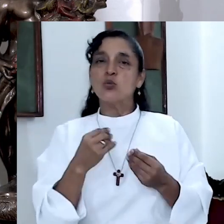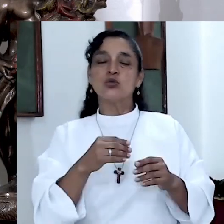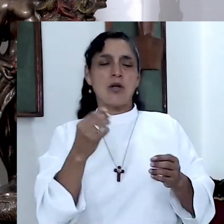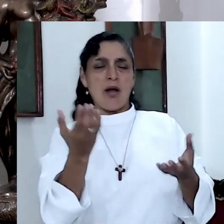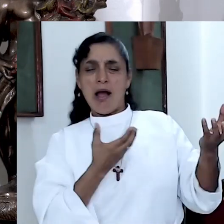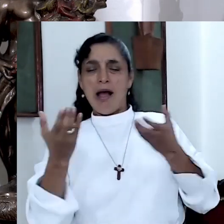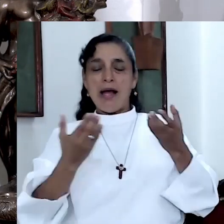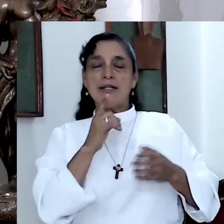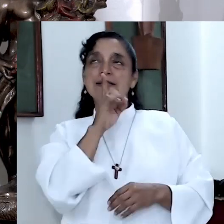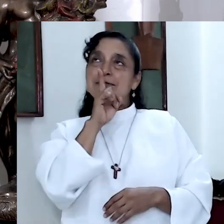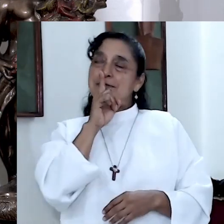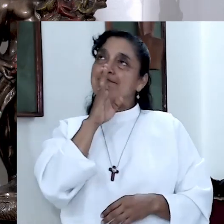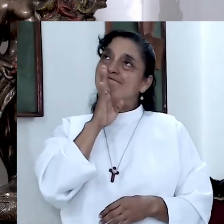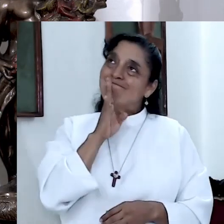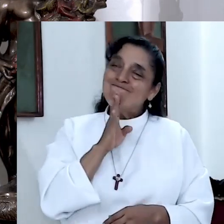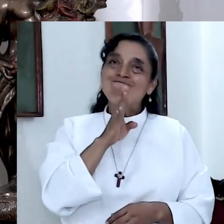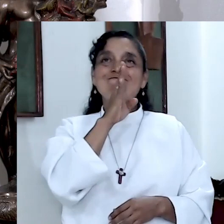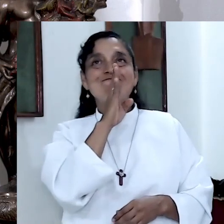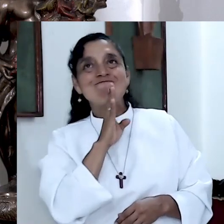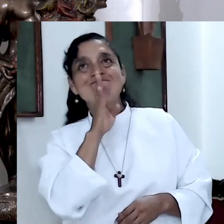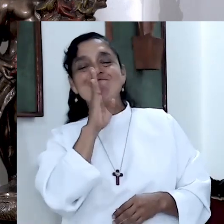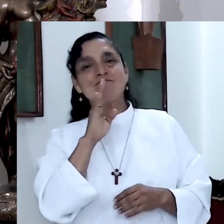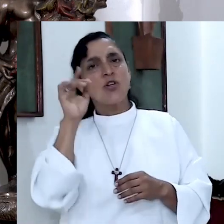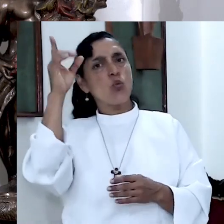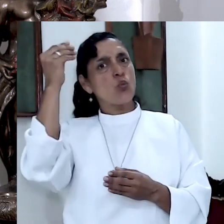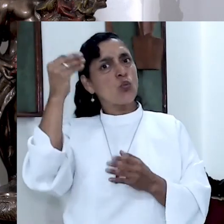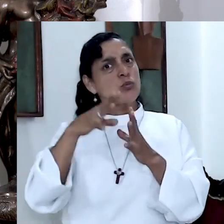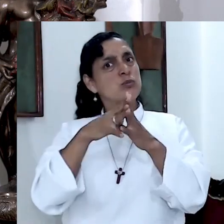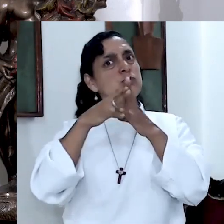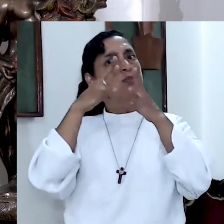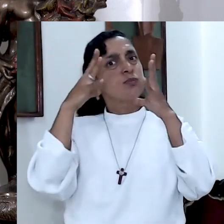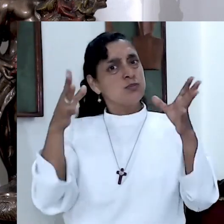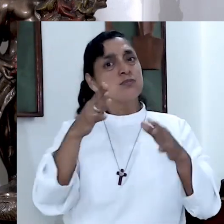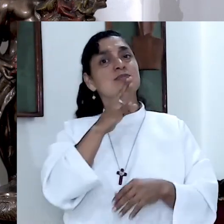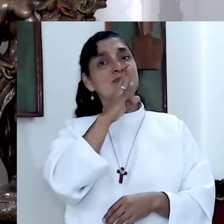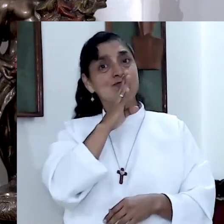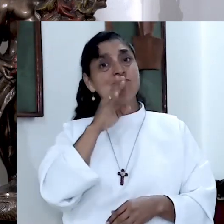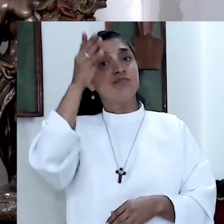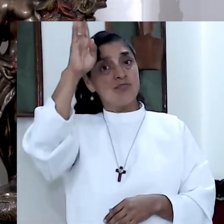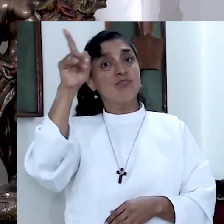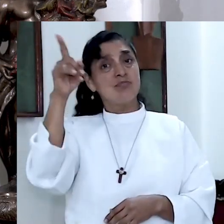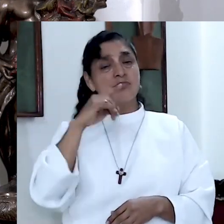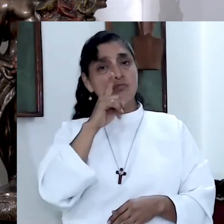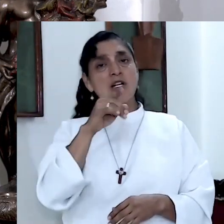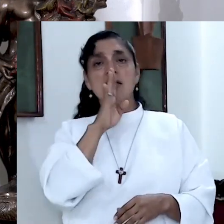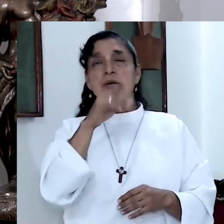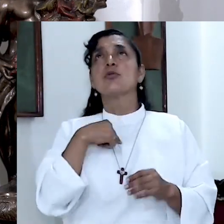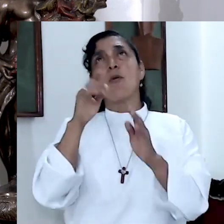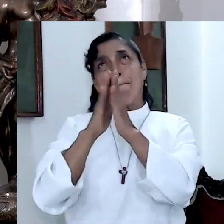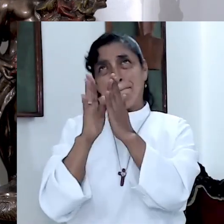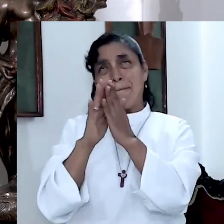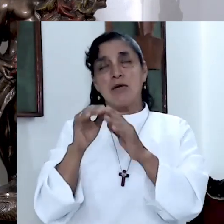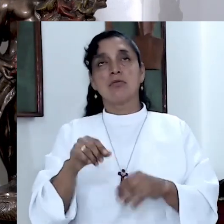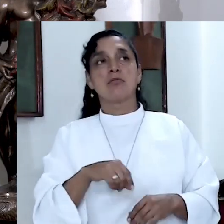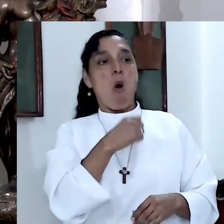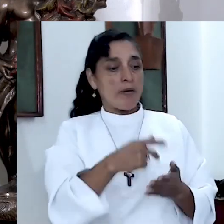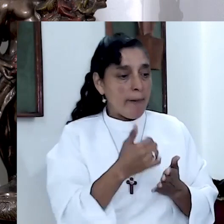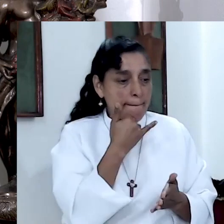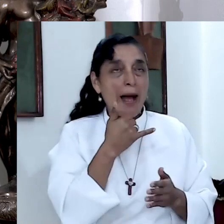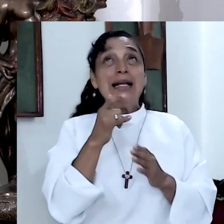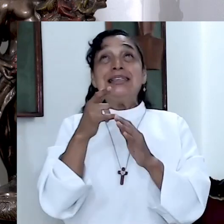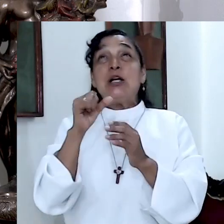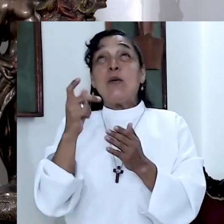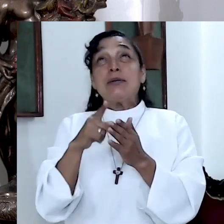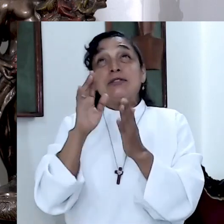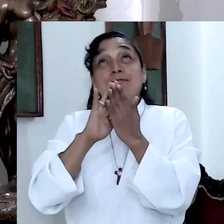conmigo cuando lo clamo. Miren, la paciencia de Dios. Y luego, pues ya, la parábola que acabamos de